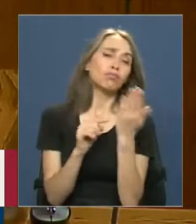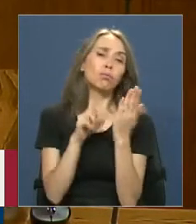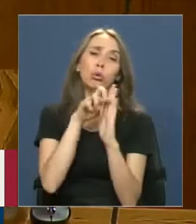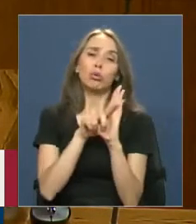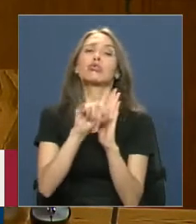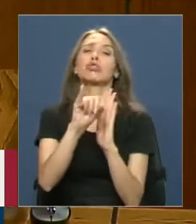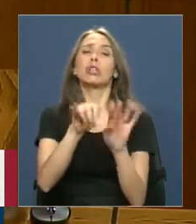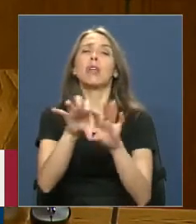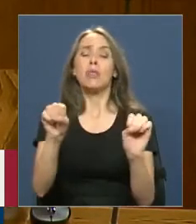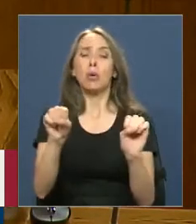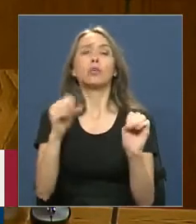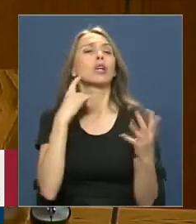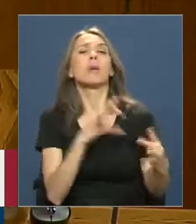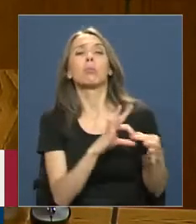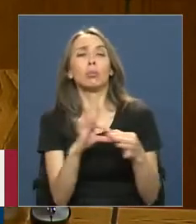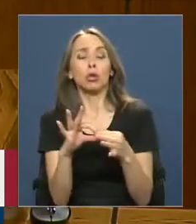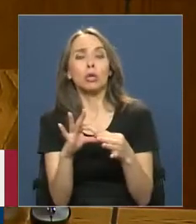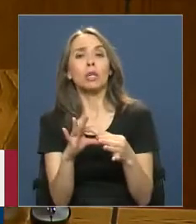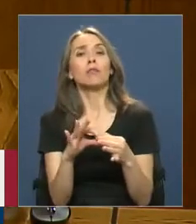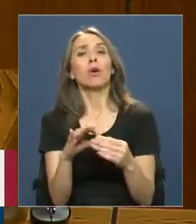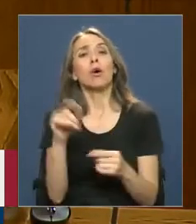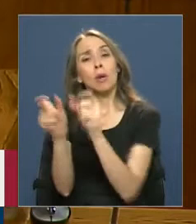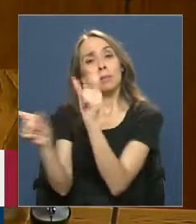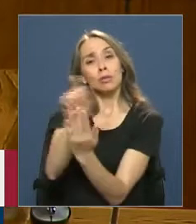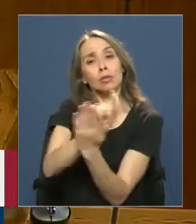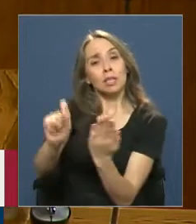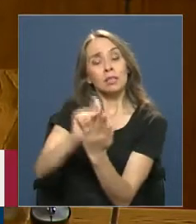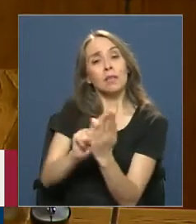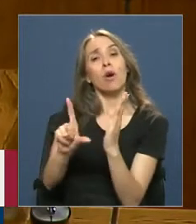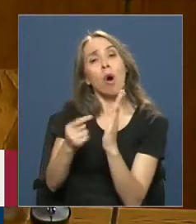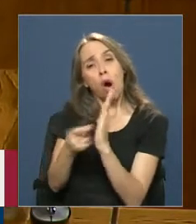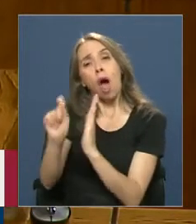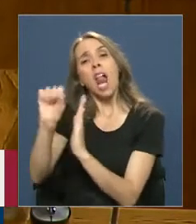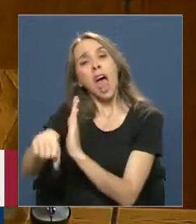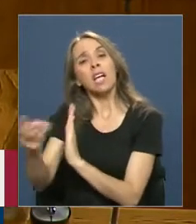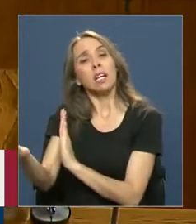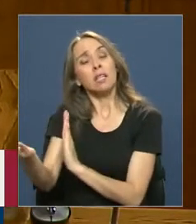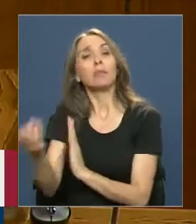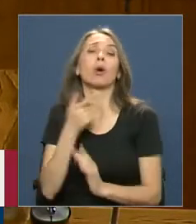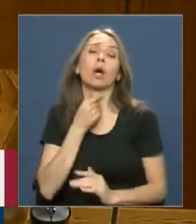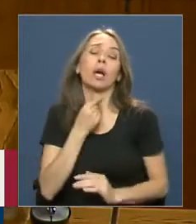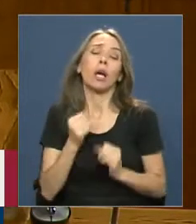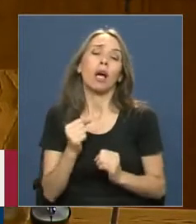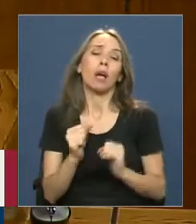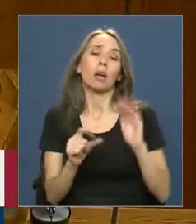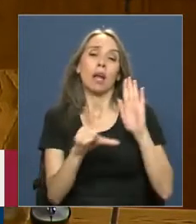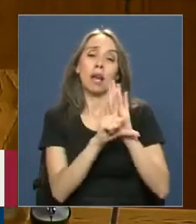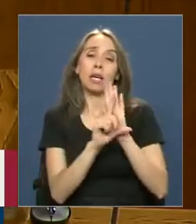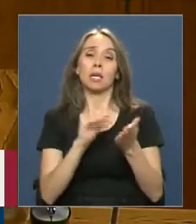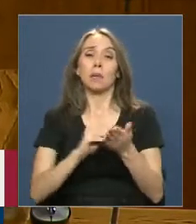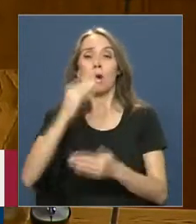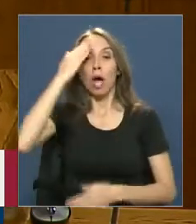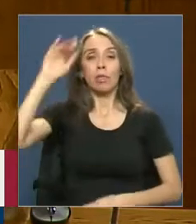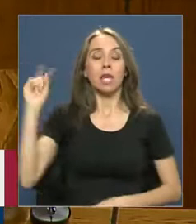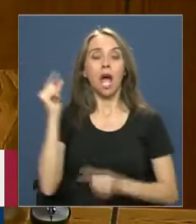iniciativa y con la legítima aspiración de sus autores de contar con una ley que instaure el Día Nacional de la